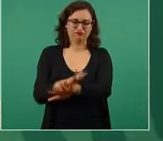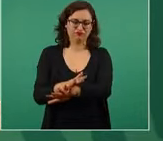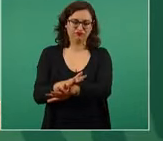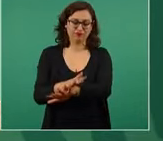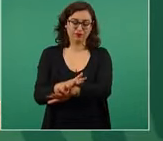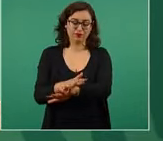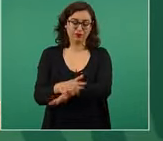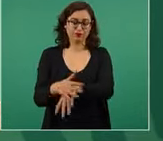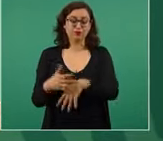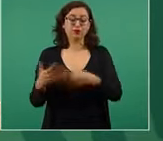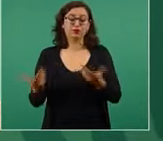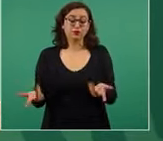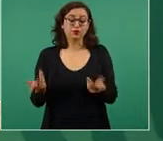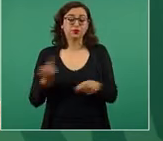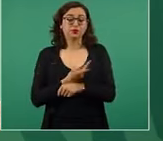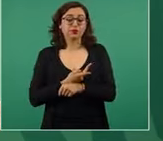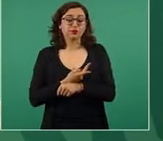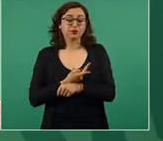Entonces, sus